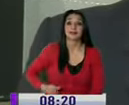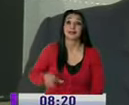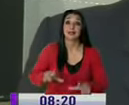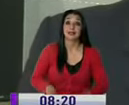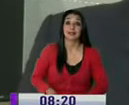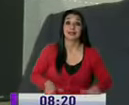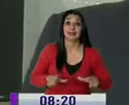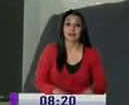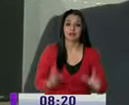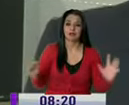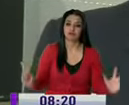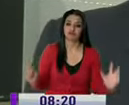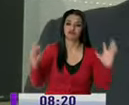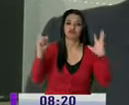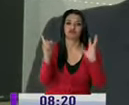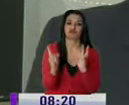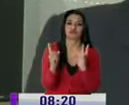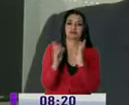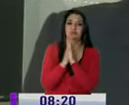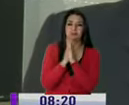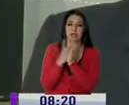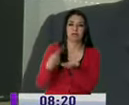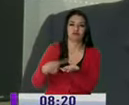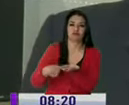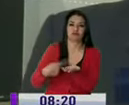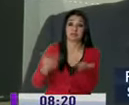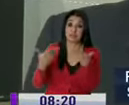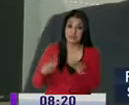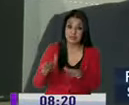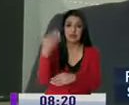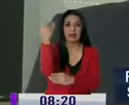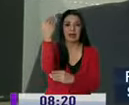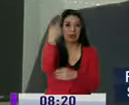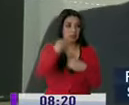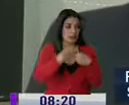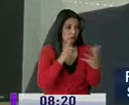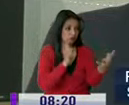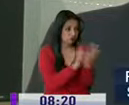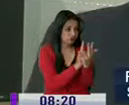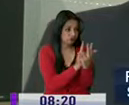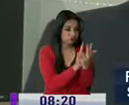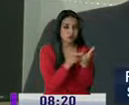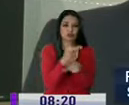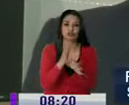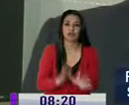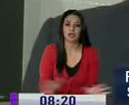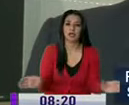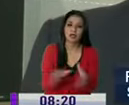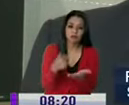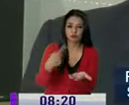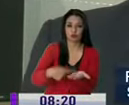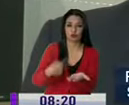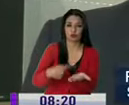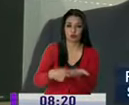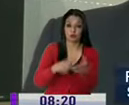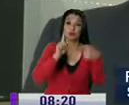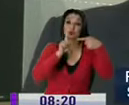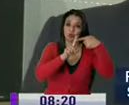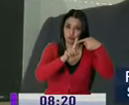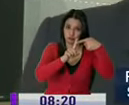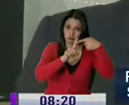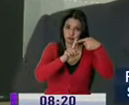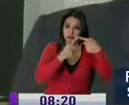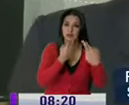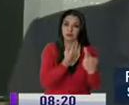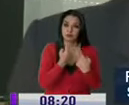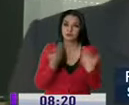ser recibidos por el señor presidente de la República y después ser recibidos por el señor alcalde y, si es posible, por los concejales. Punto uno, para que ya nos den una